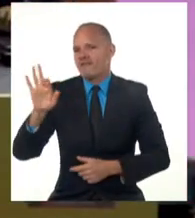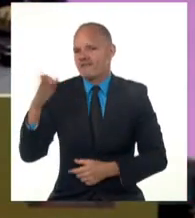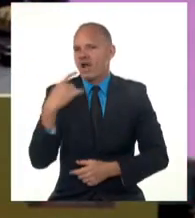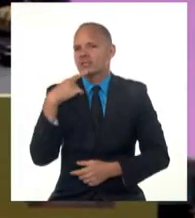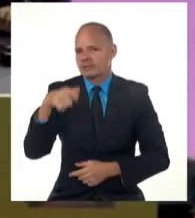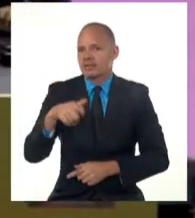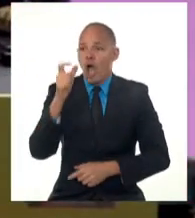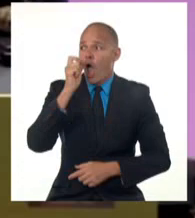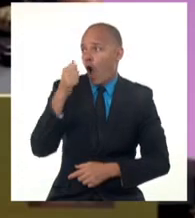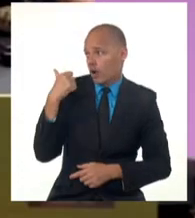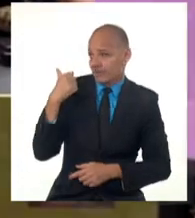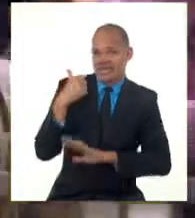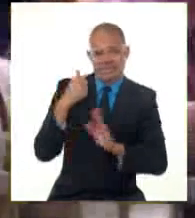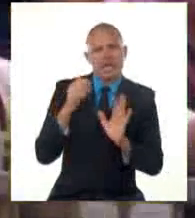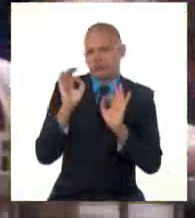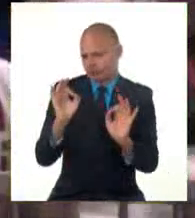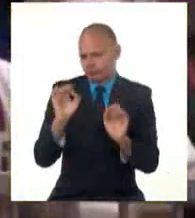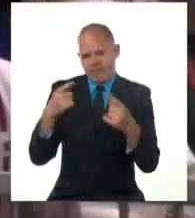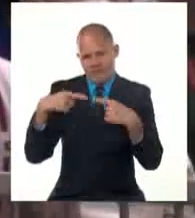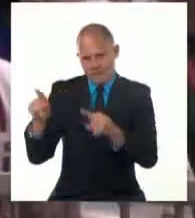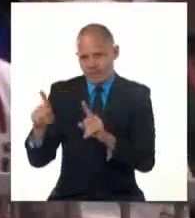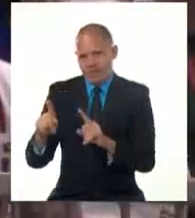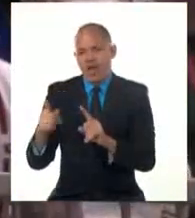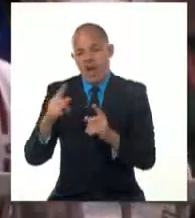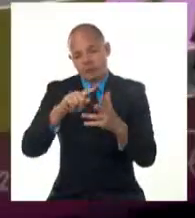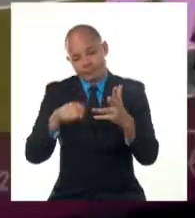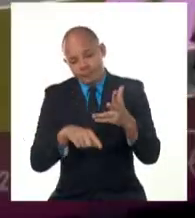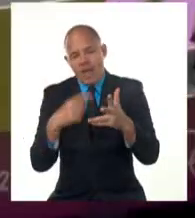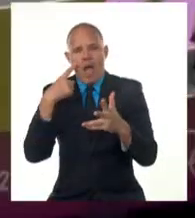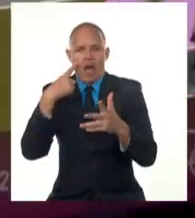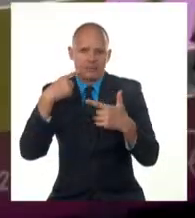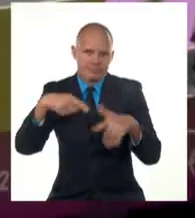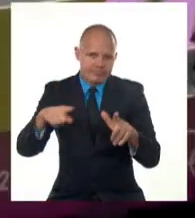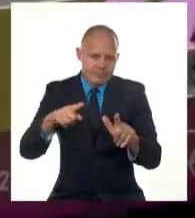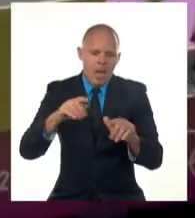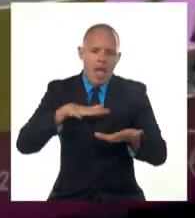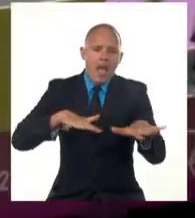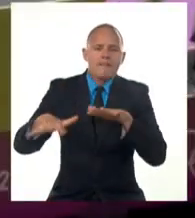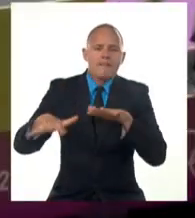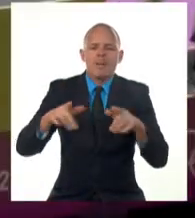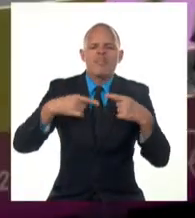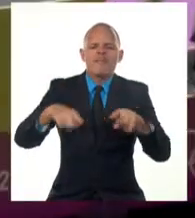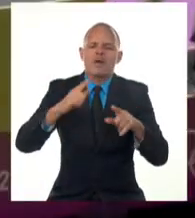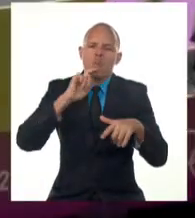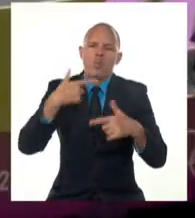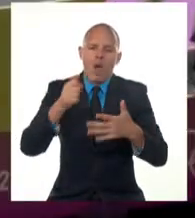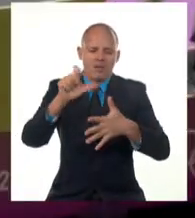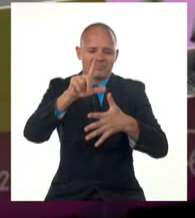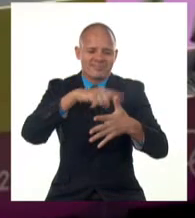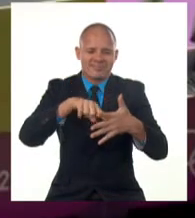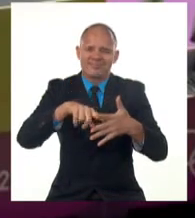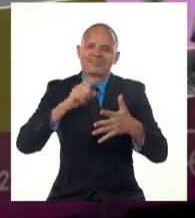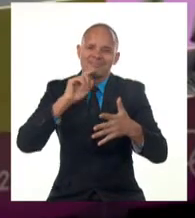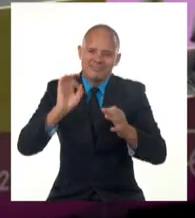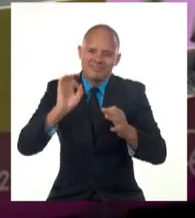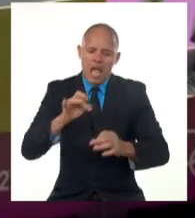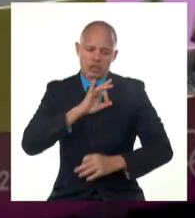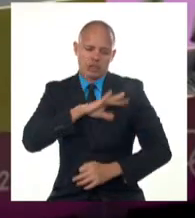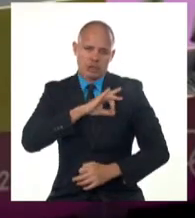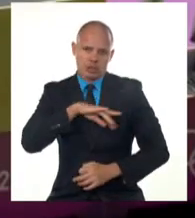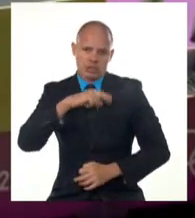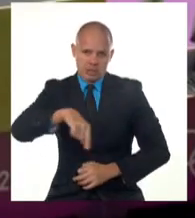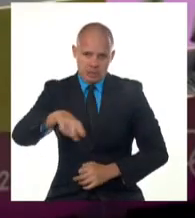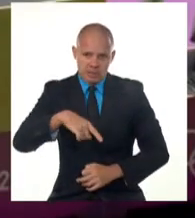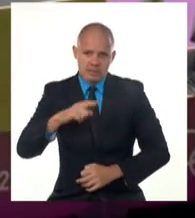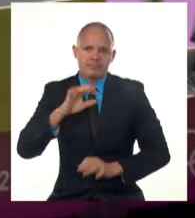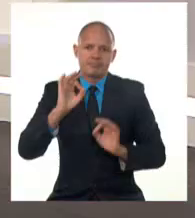además le servirá de preparación a los cubanos que competirán en octubre próximo en los Juegos Panamericanos de Santiago de Chile 2023.